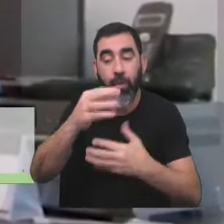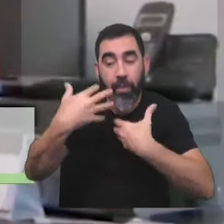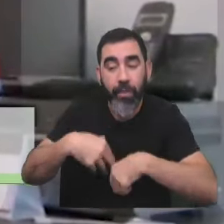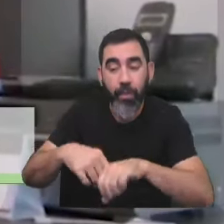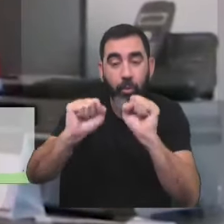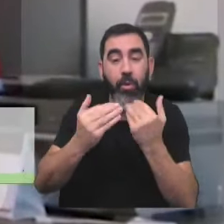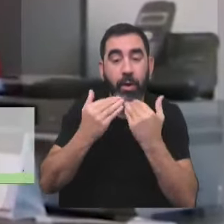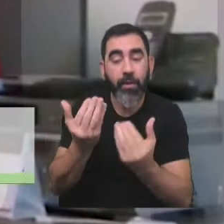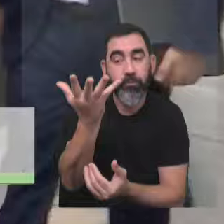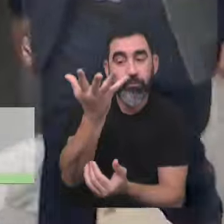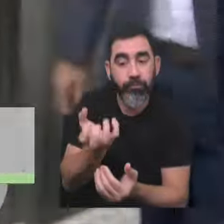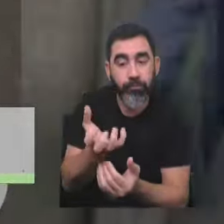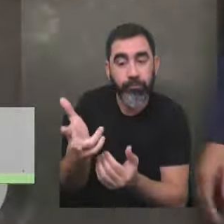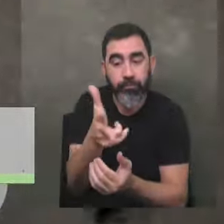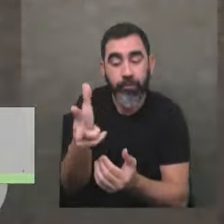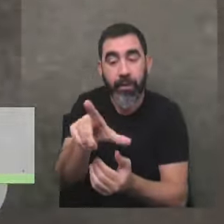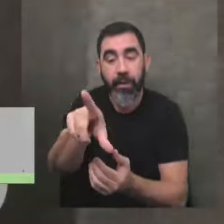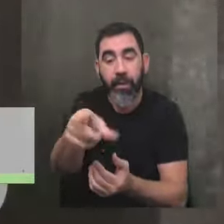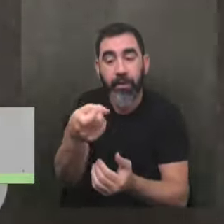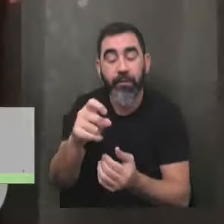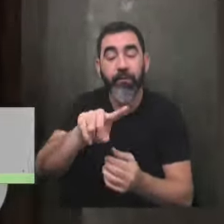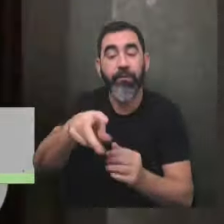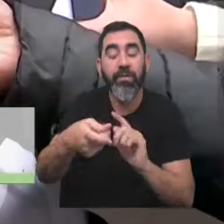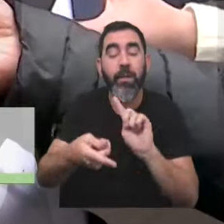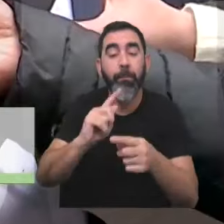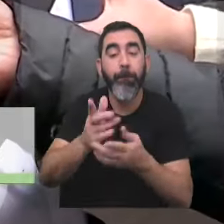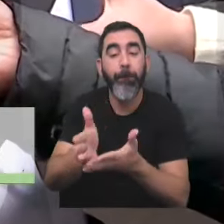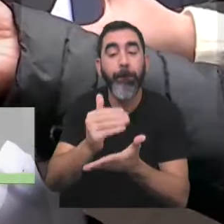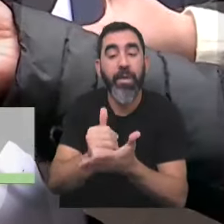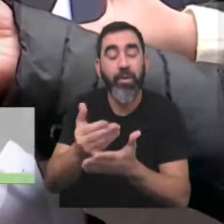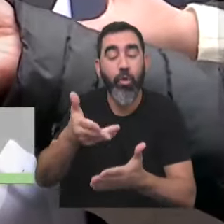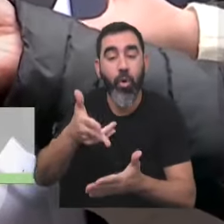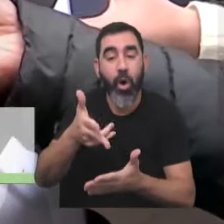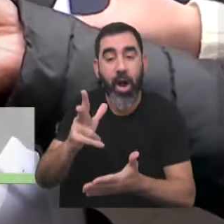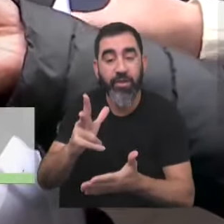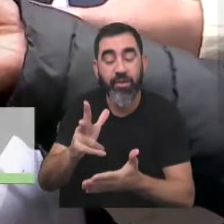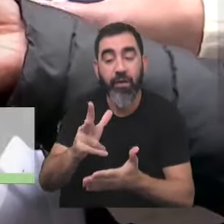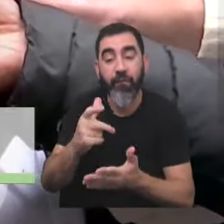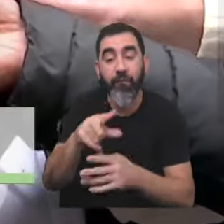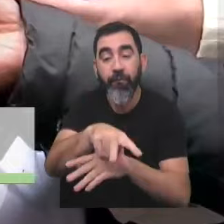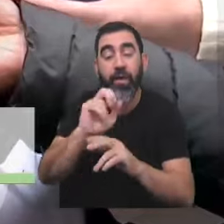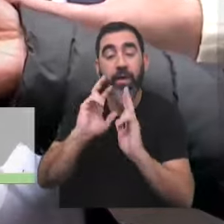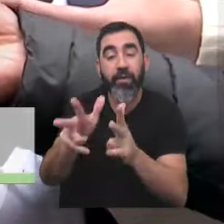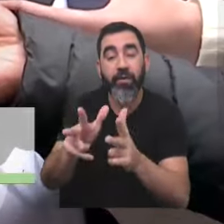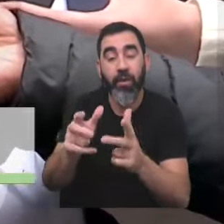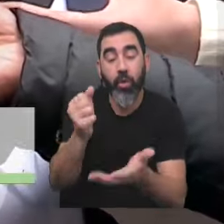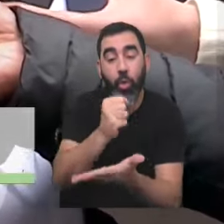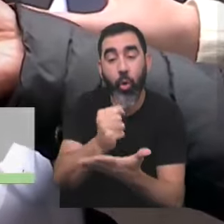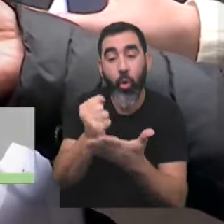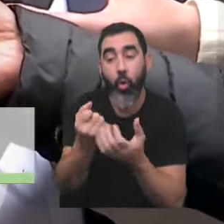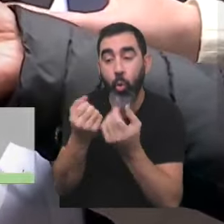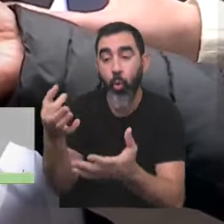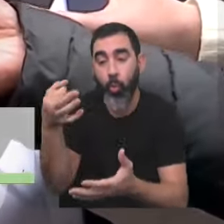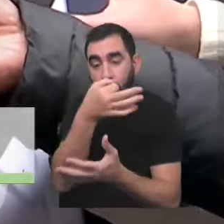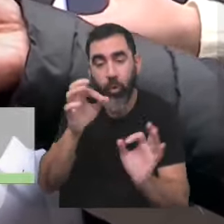gracias a la grabación aportada por la ex vicecanciller Carolina H fiscal Machado sostiene que la entrega del documento al narco no